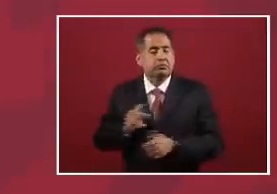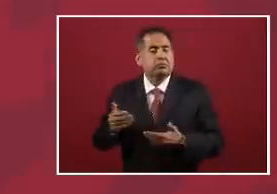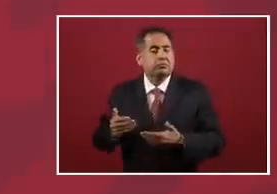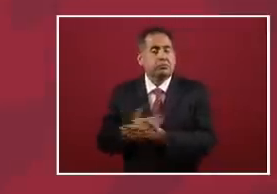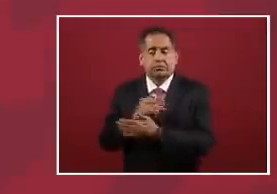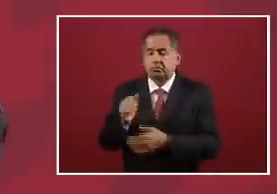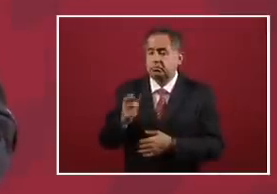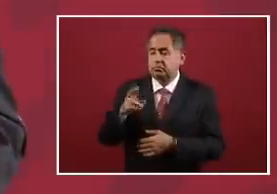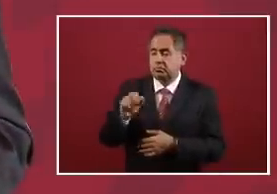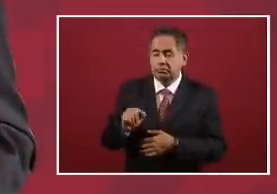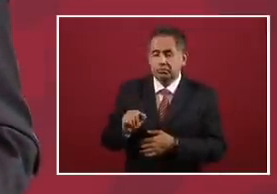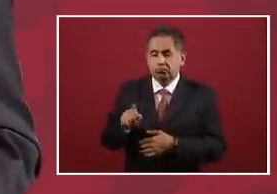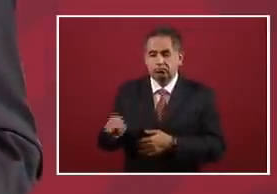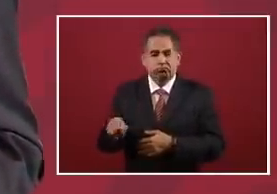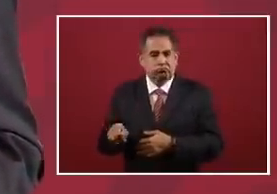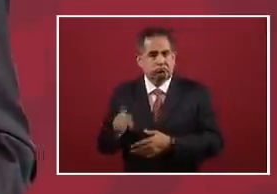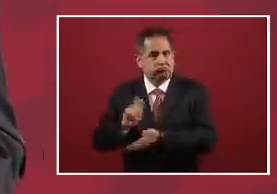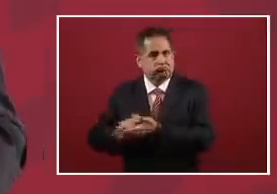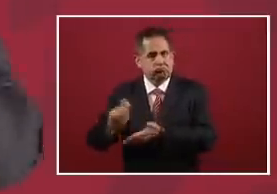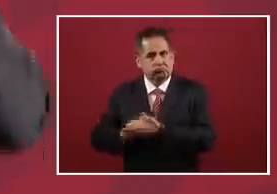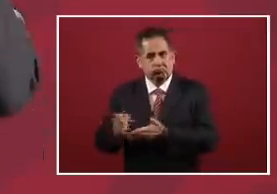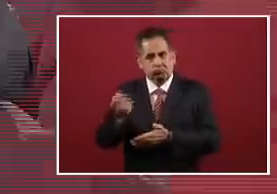Duarte, gran escritor,